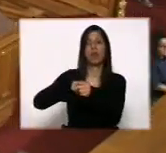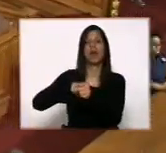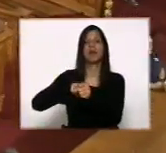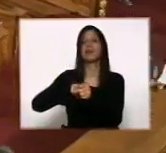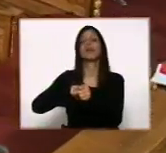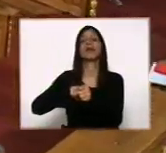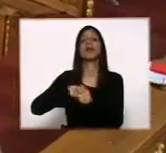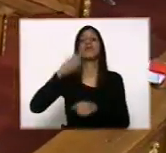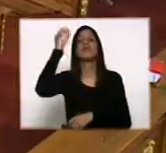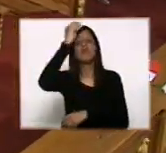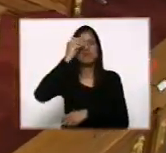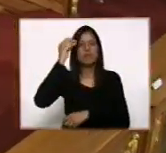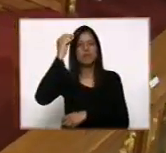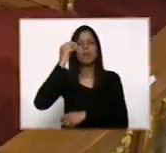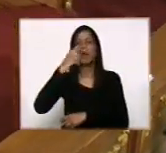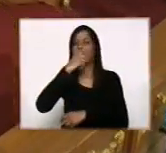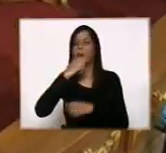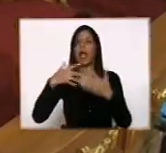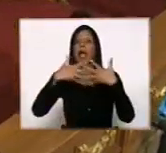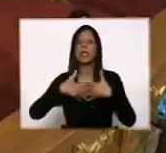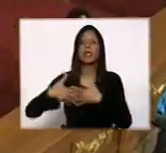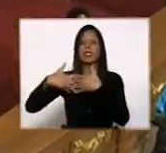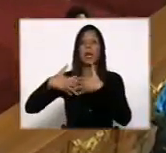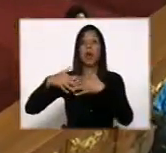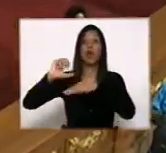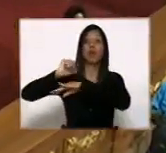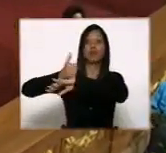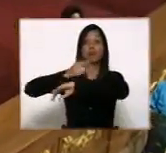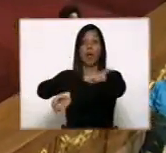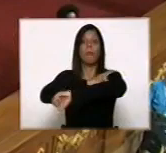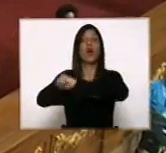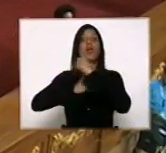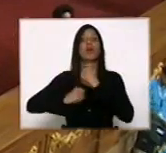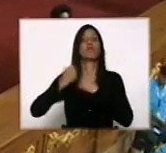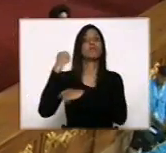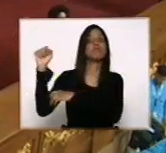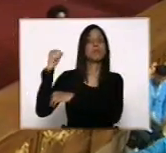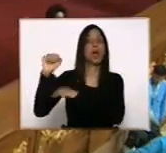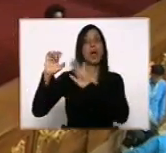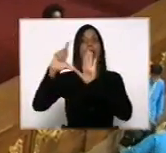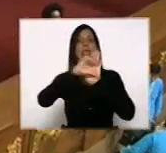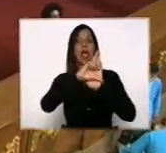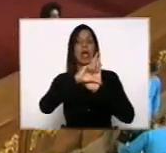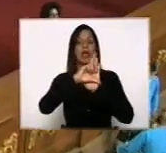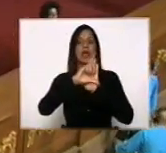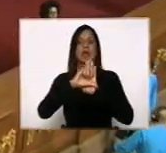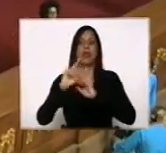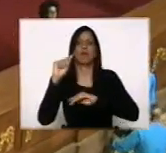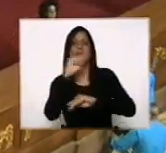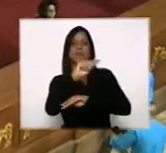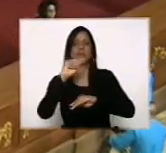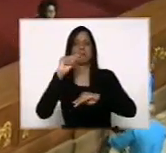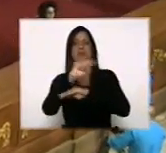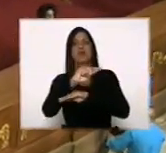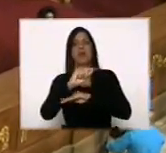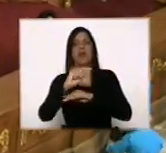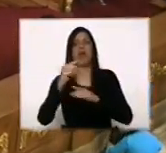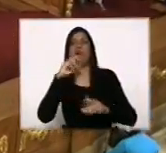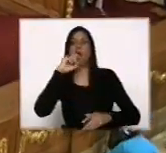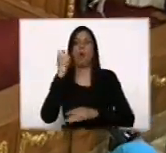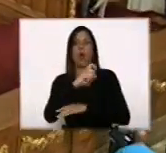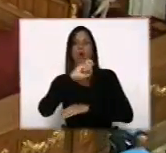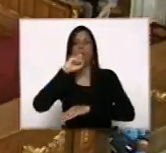poderes imperiales y poderes fácticos al margen de la ley internacional han desatado una campaña sistemática de